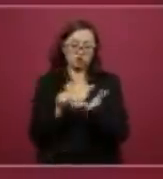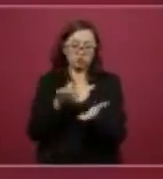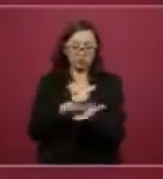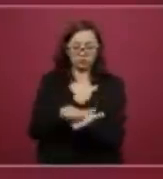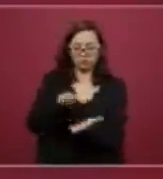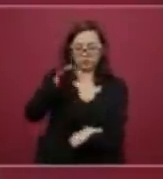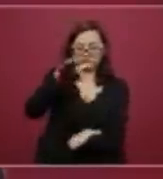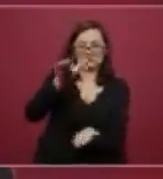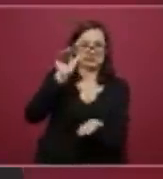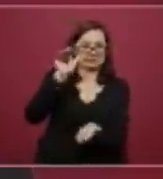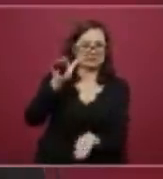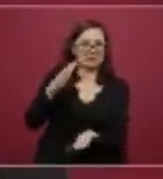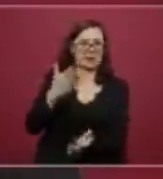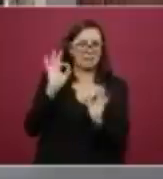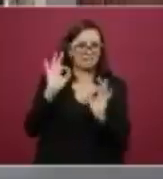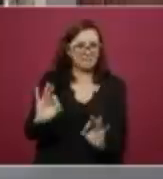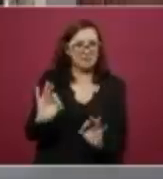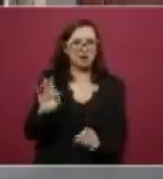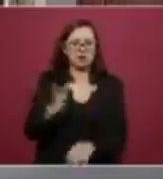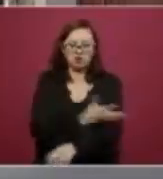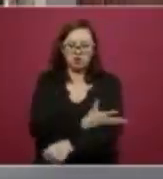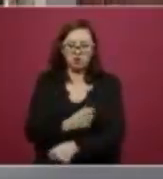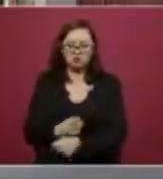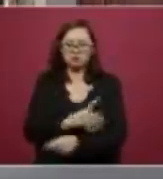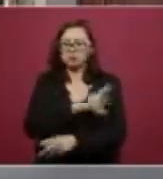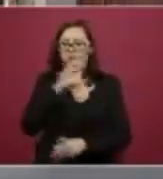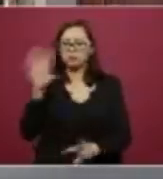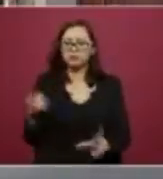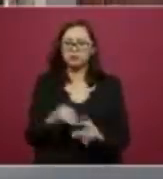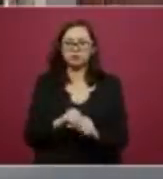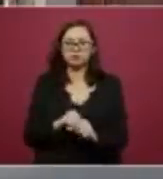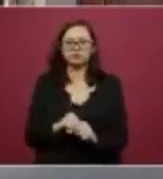el litro y